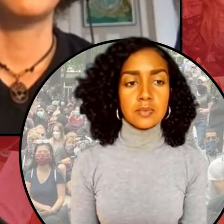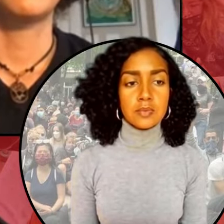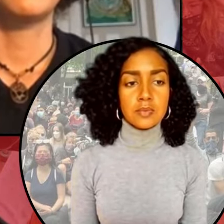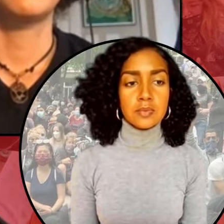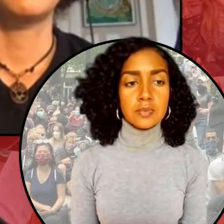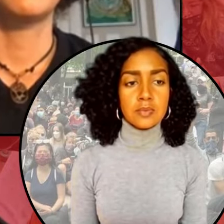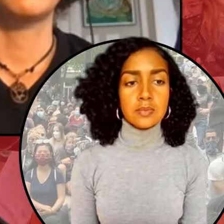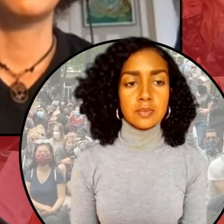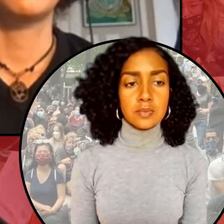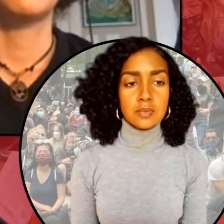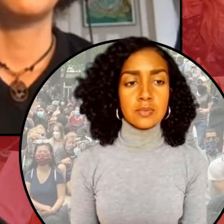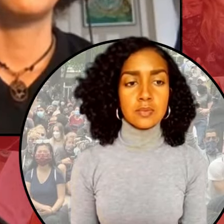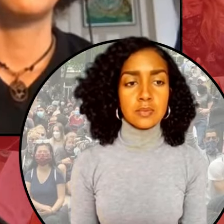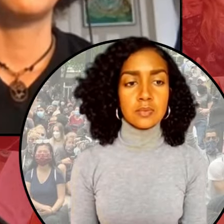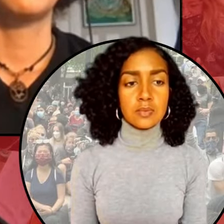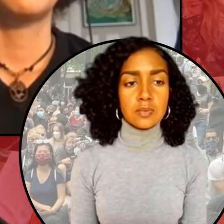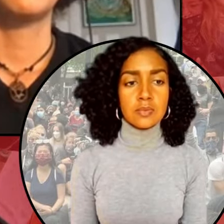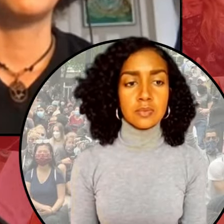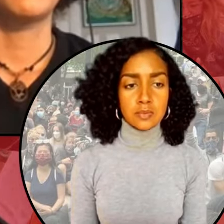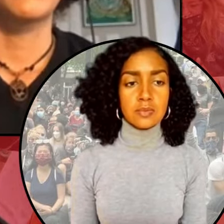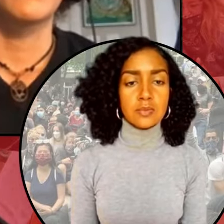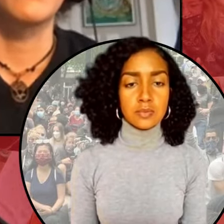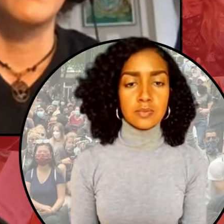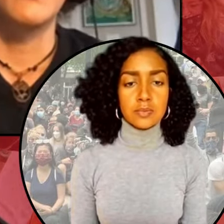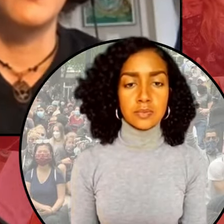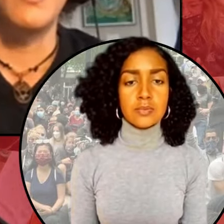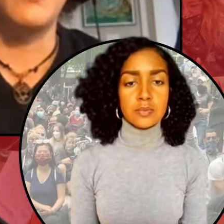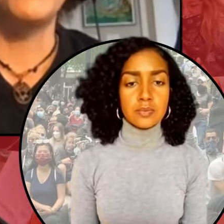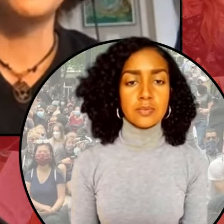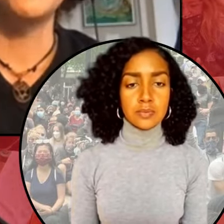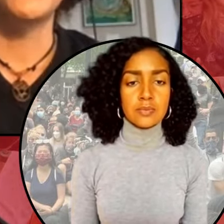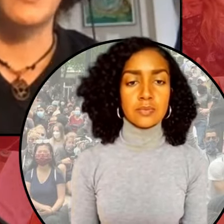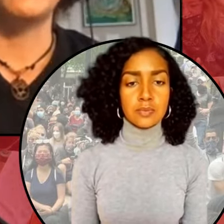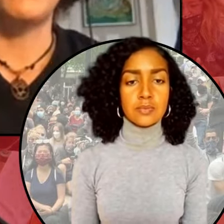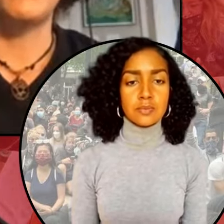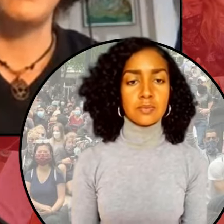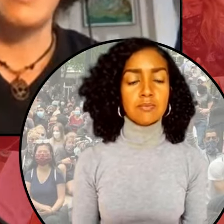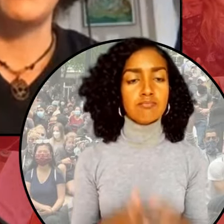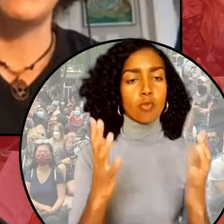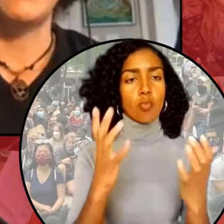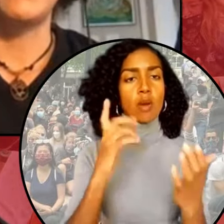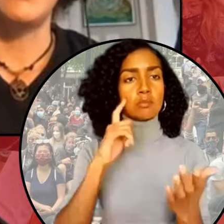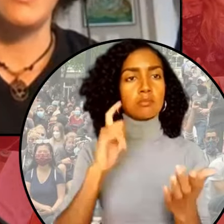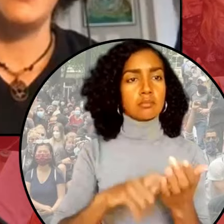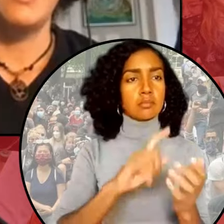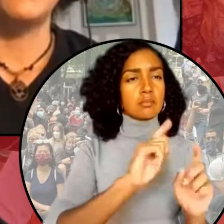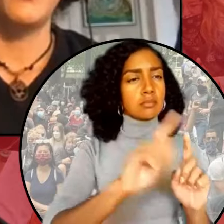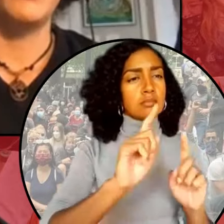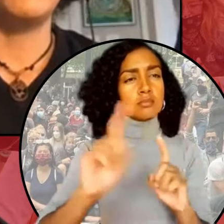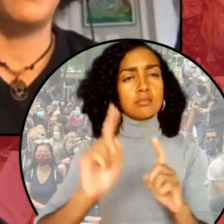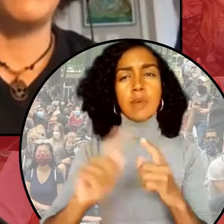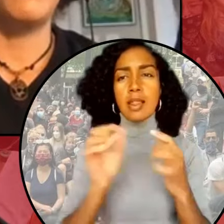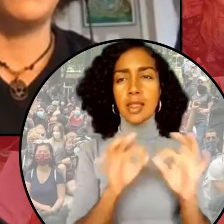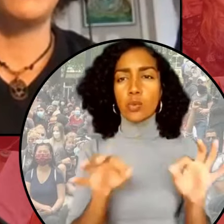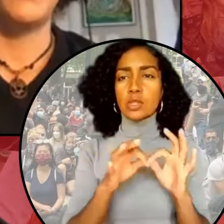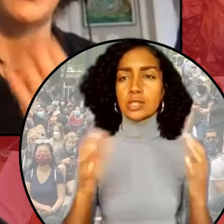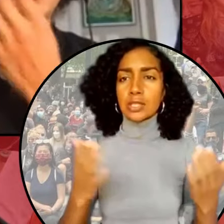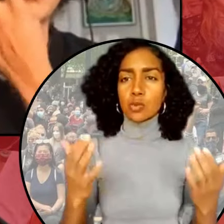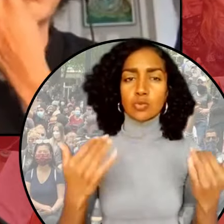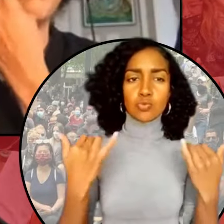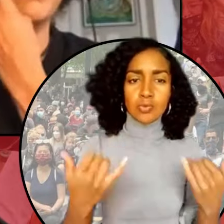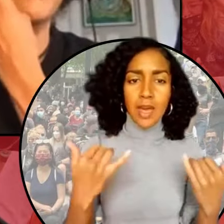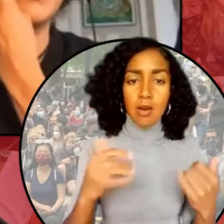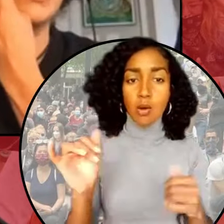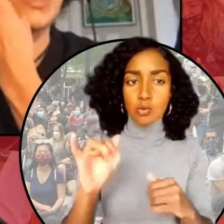idioma Tongva, tierra Tongva no cedida. I want to acknowledge all the languages here today, as well as the languages